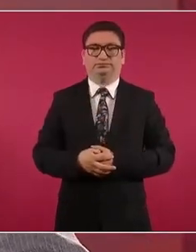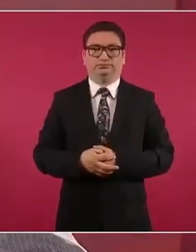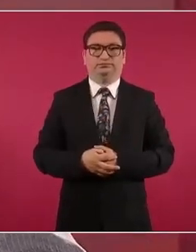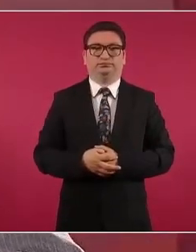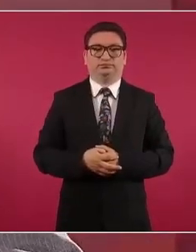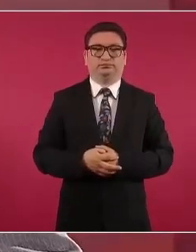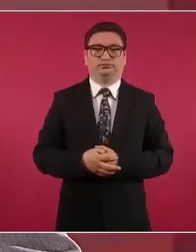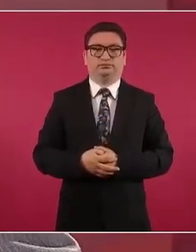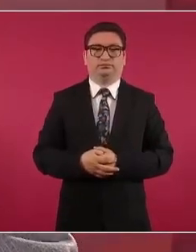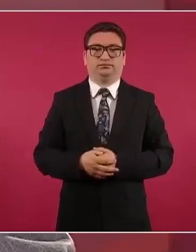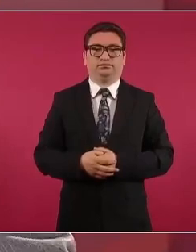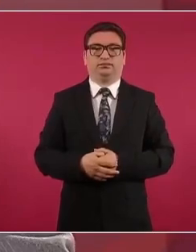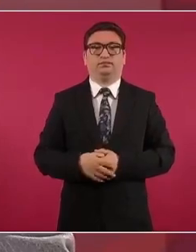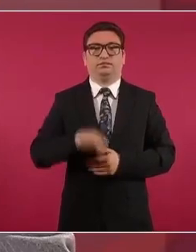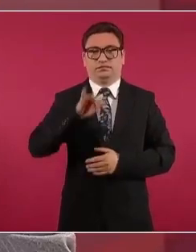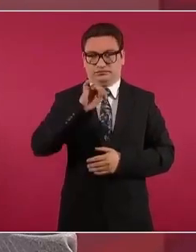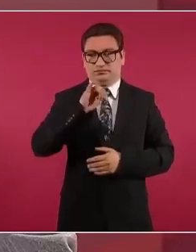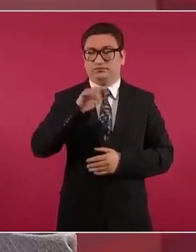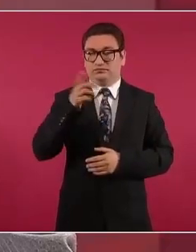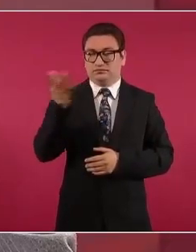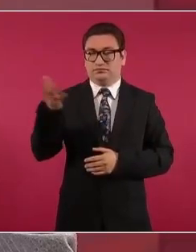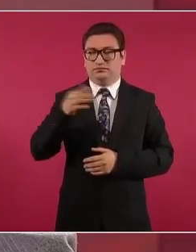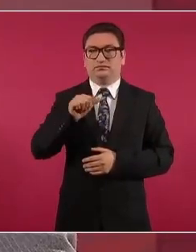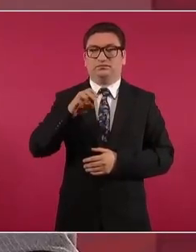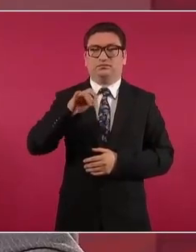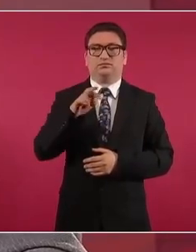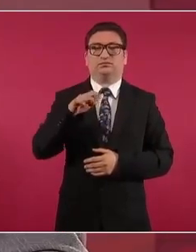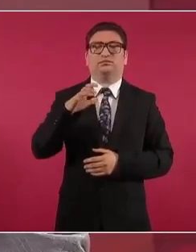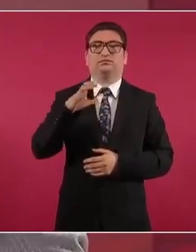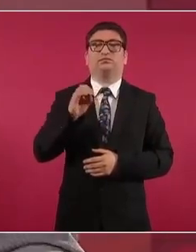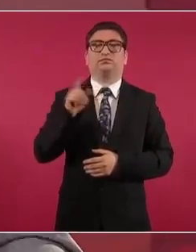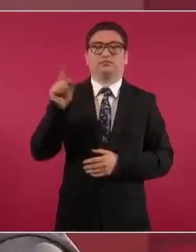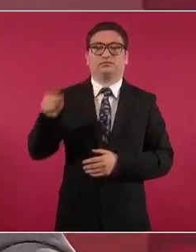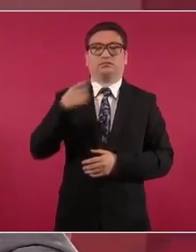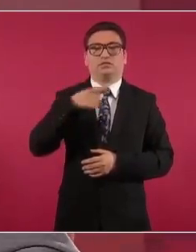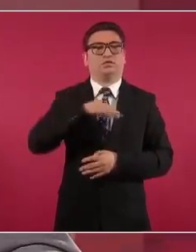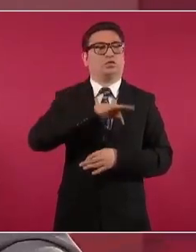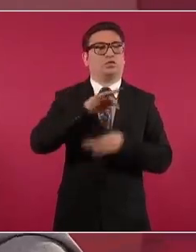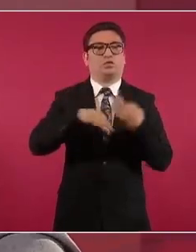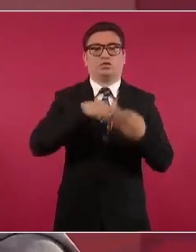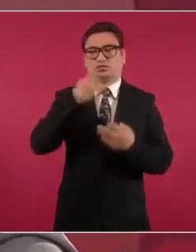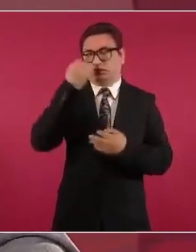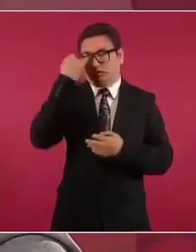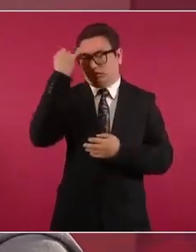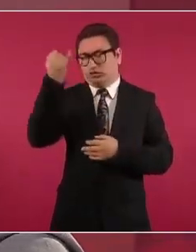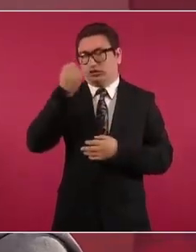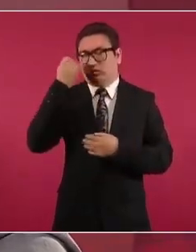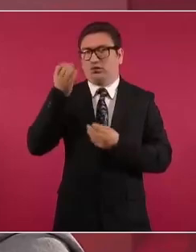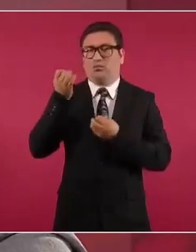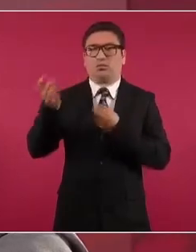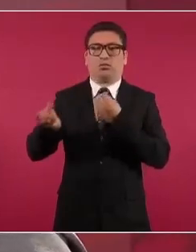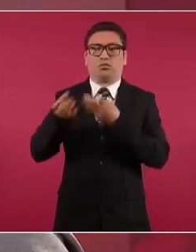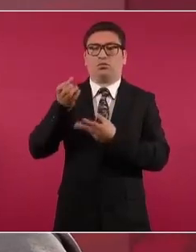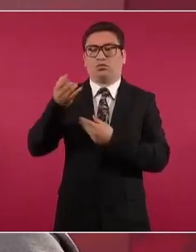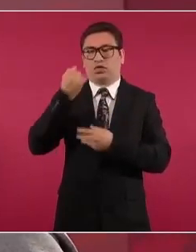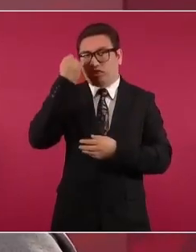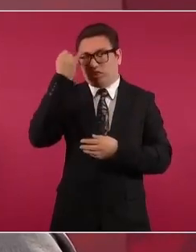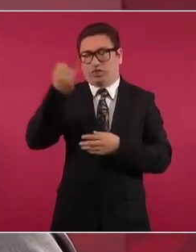Si a Américo le inventaron de todo,